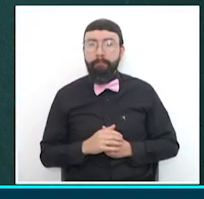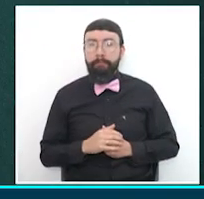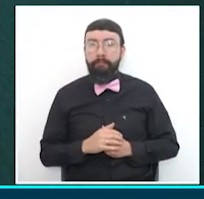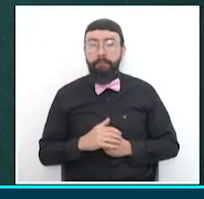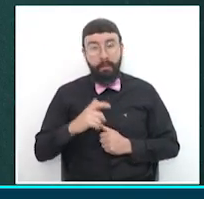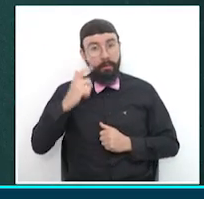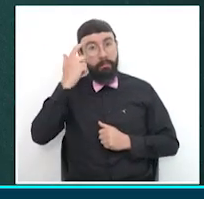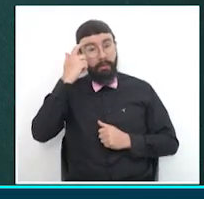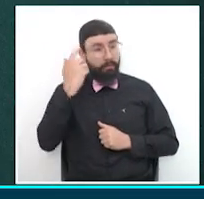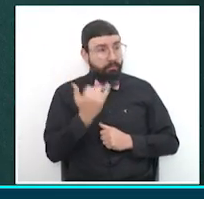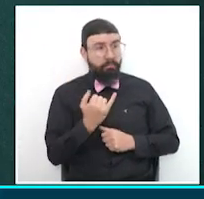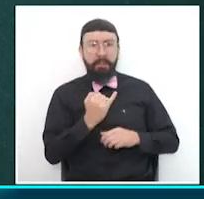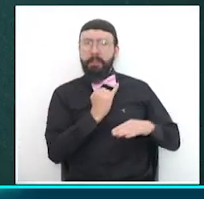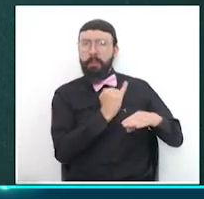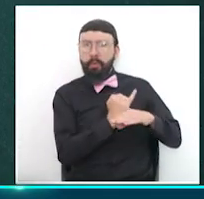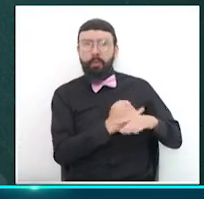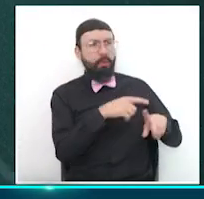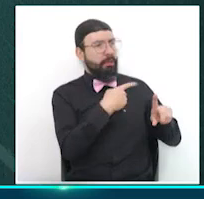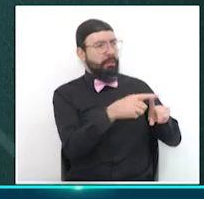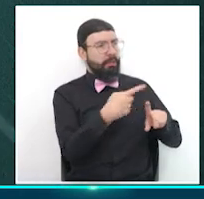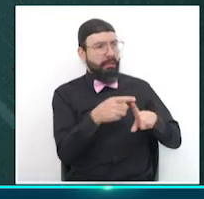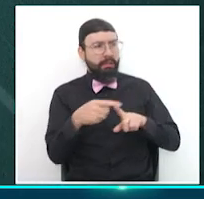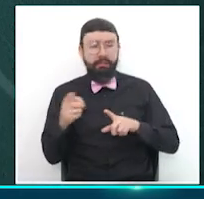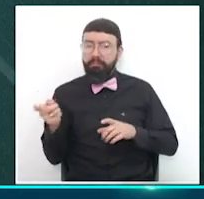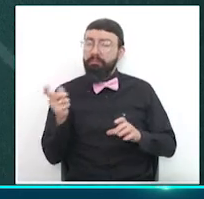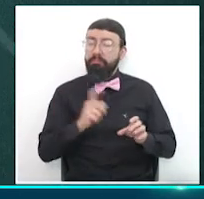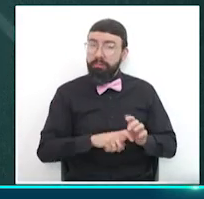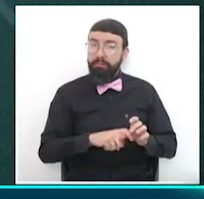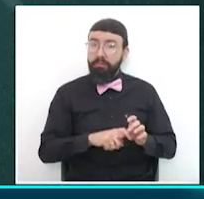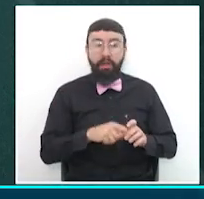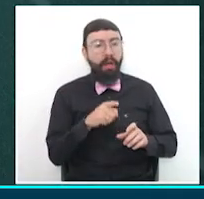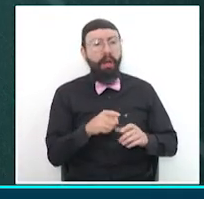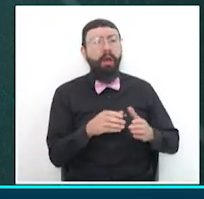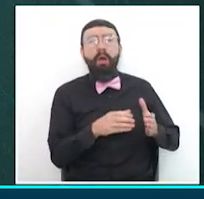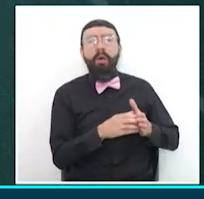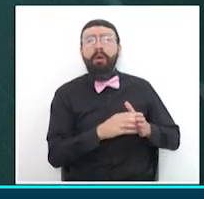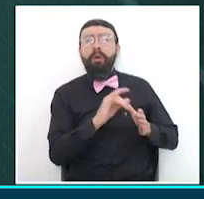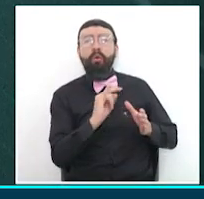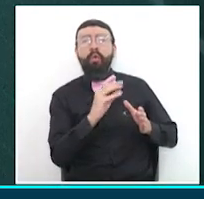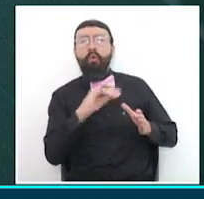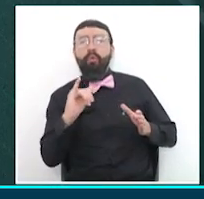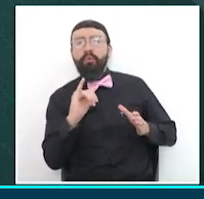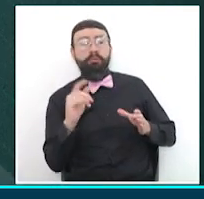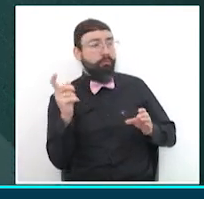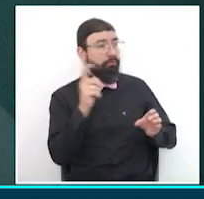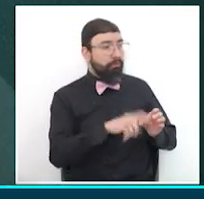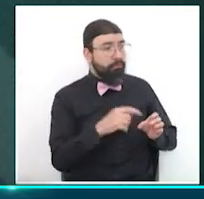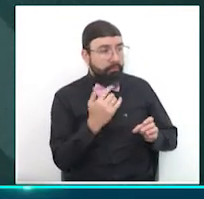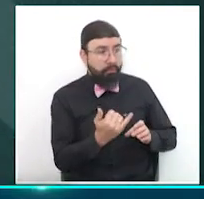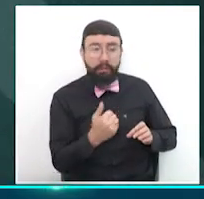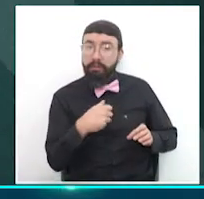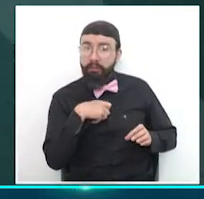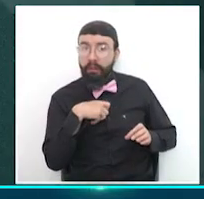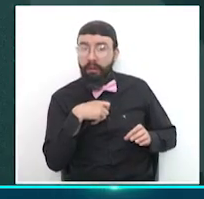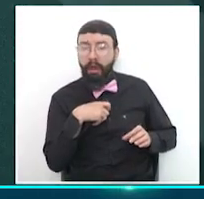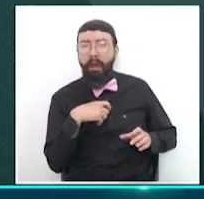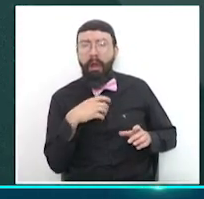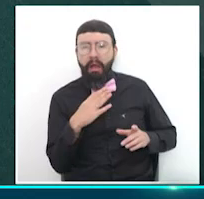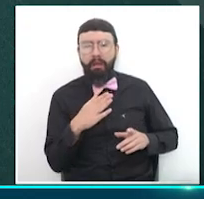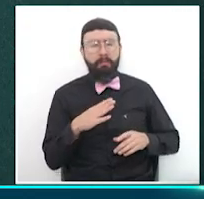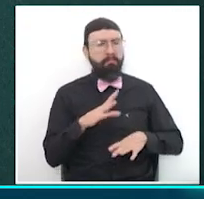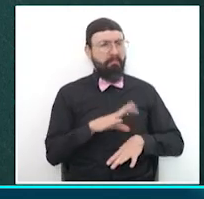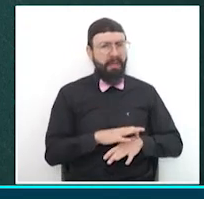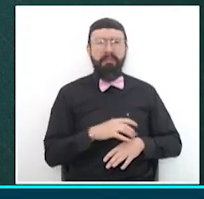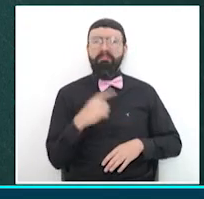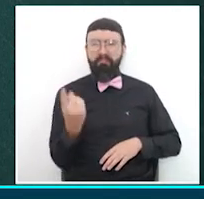diferentes instituciones con sus unidades de cuidados intensivos tienen un recurso humano